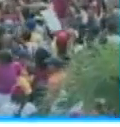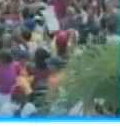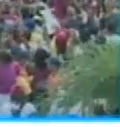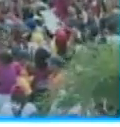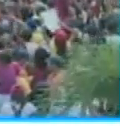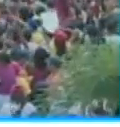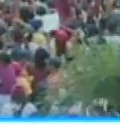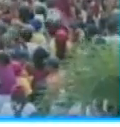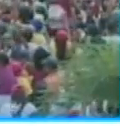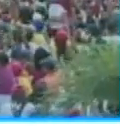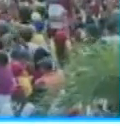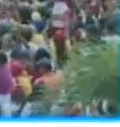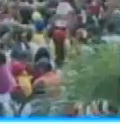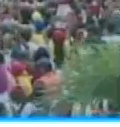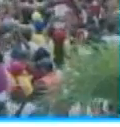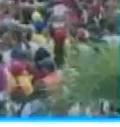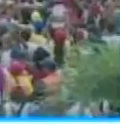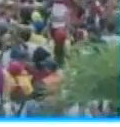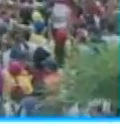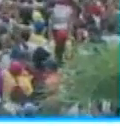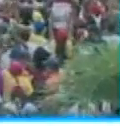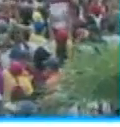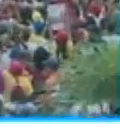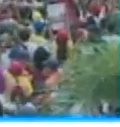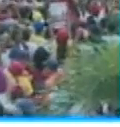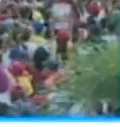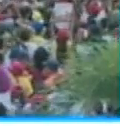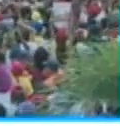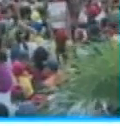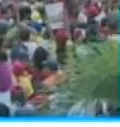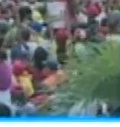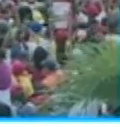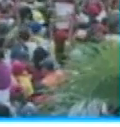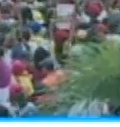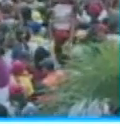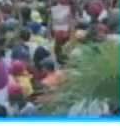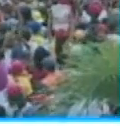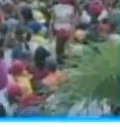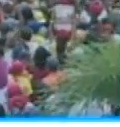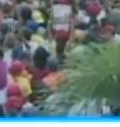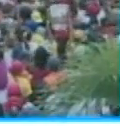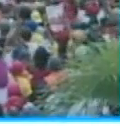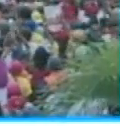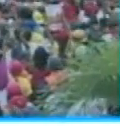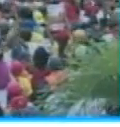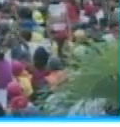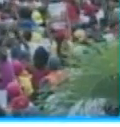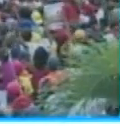Hoy hemos visto tremendos eventos en Maturín,